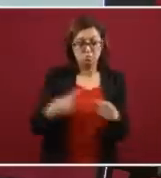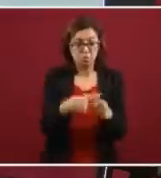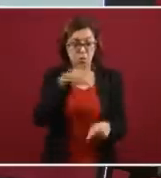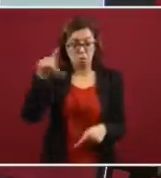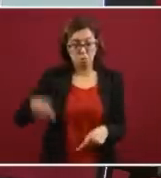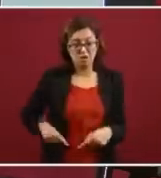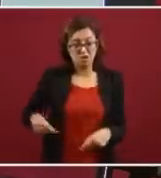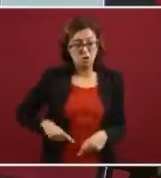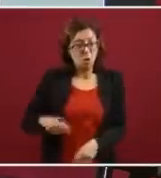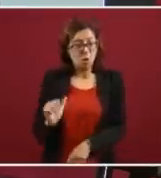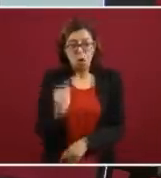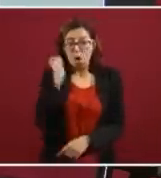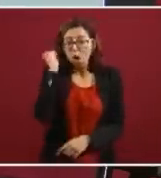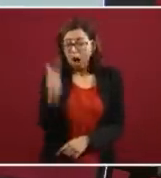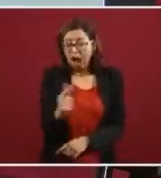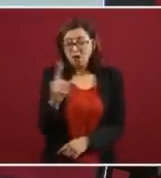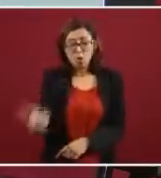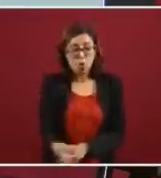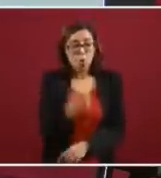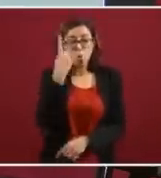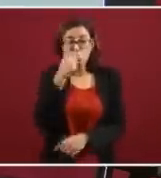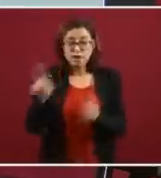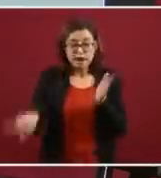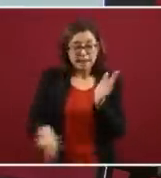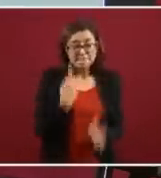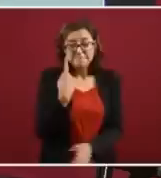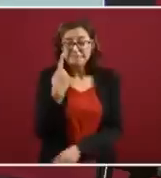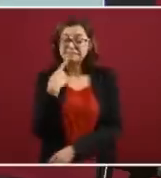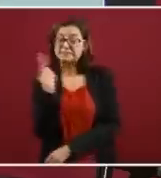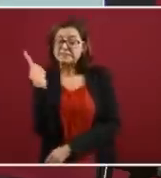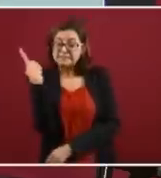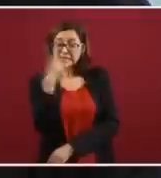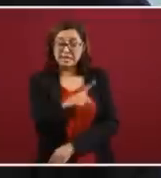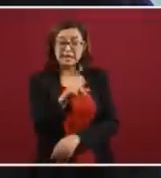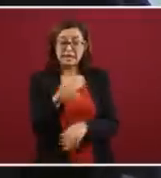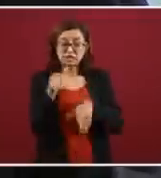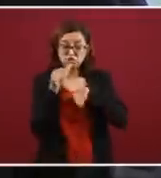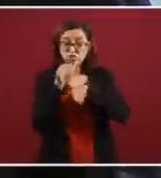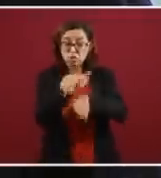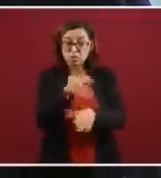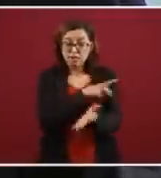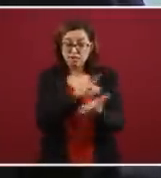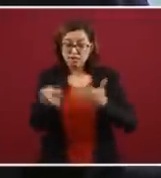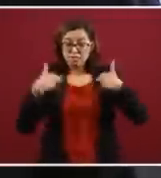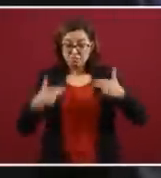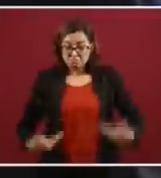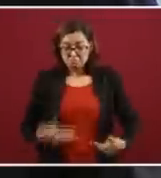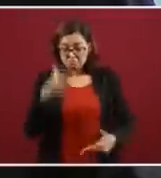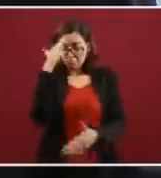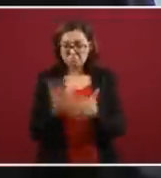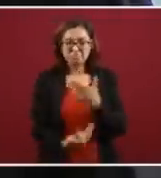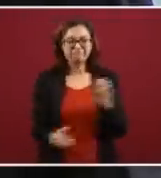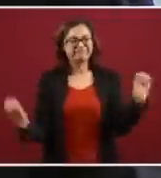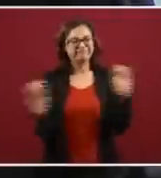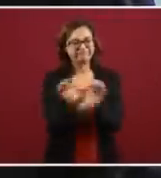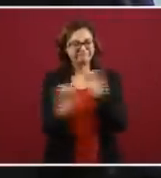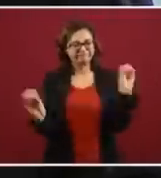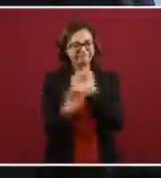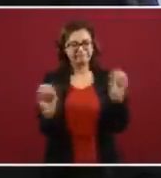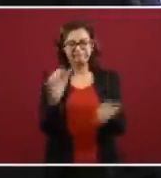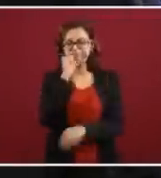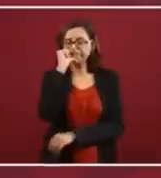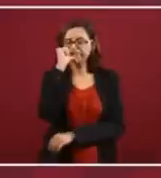gobierno absolutamente ninguna recomendación por violaciones a los derechos humanos de los